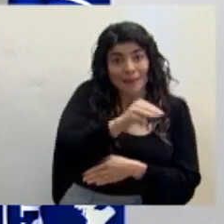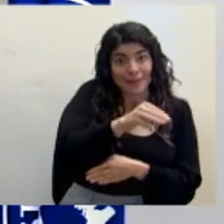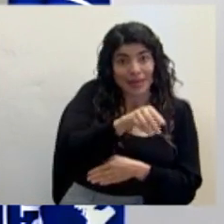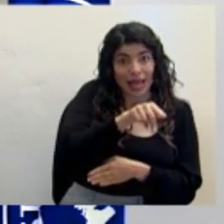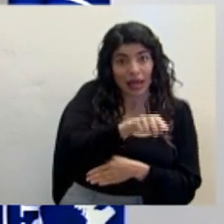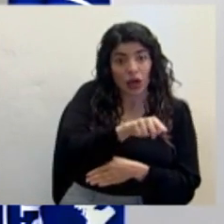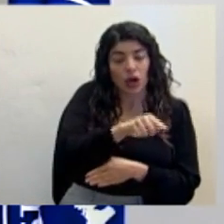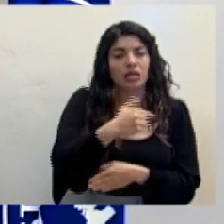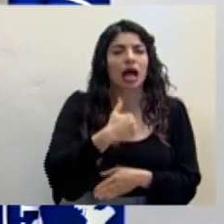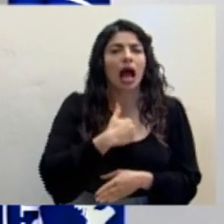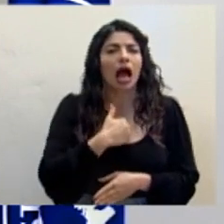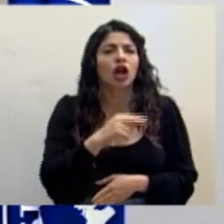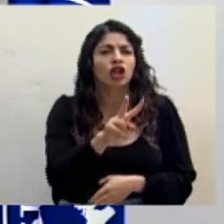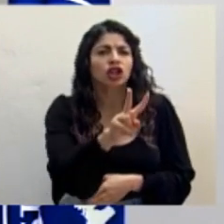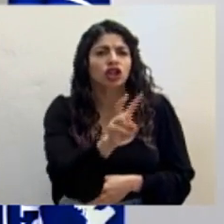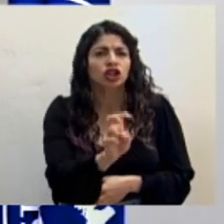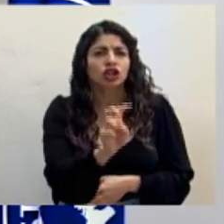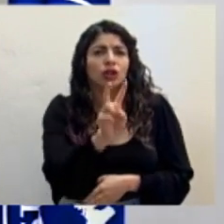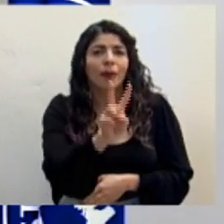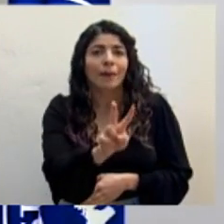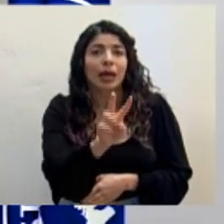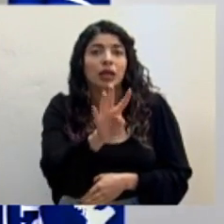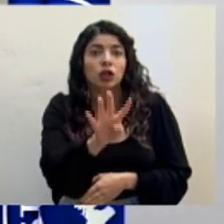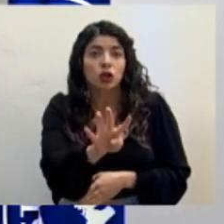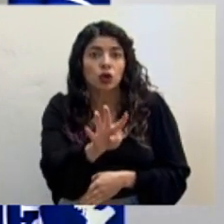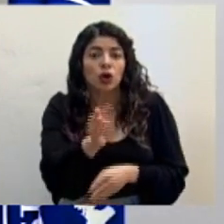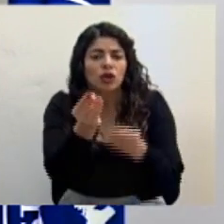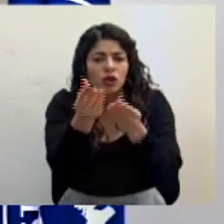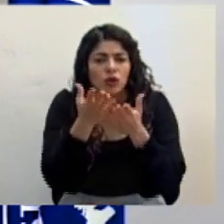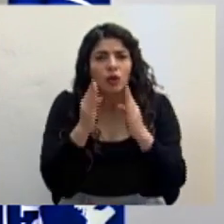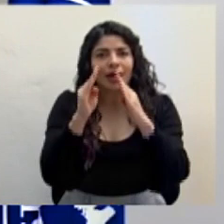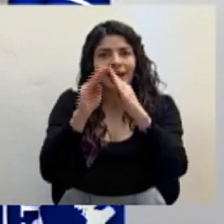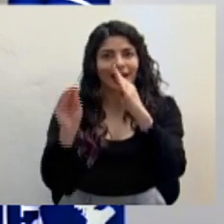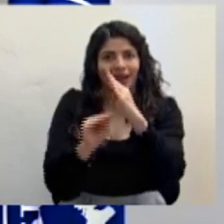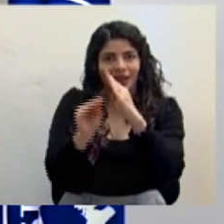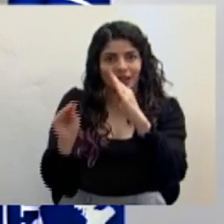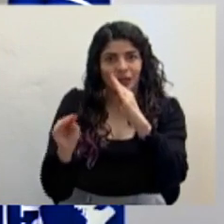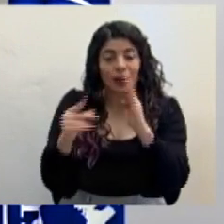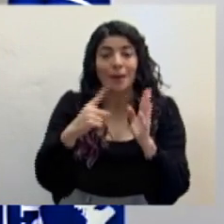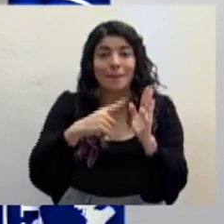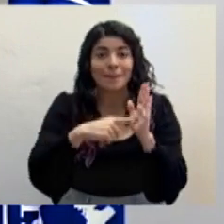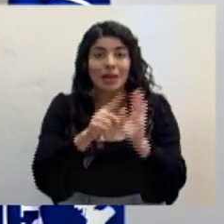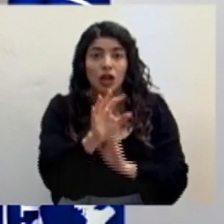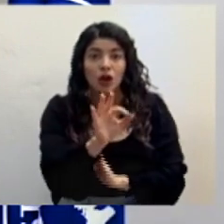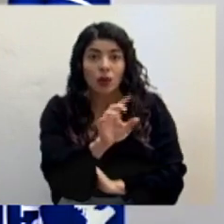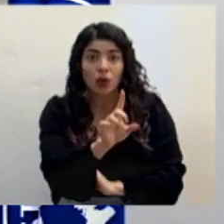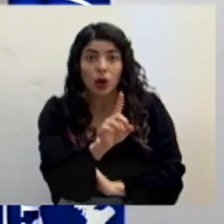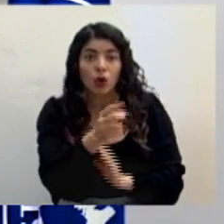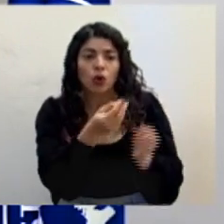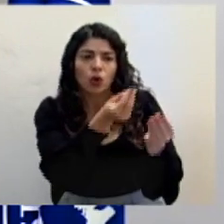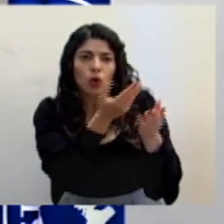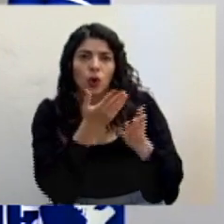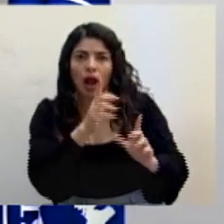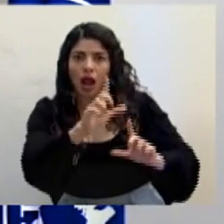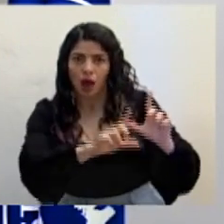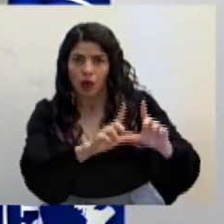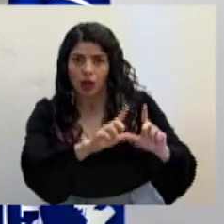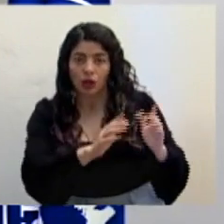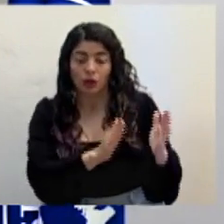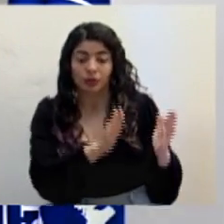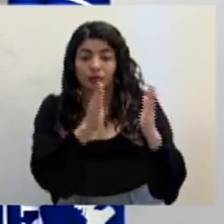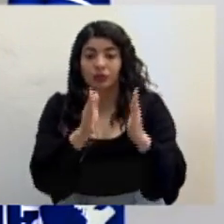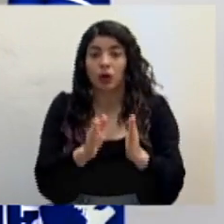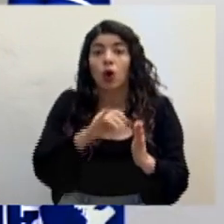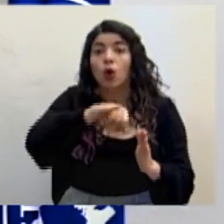miércoles tenemos 224 por nexo epidemiológico y 1.091 por laboratorio. Para el